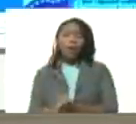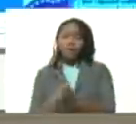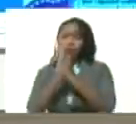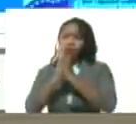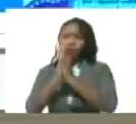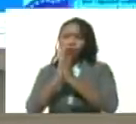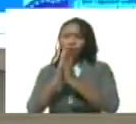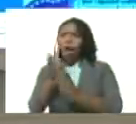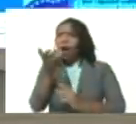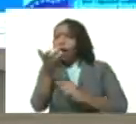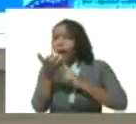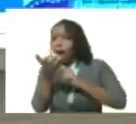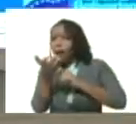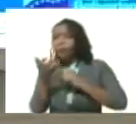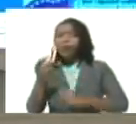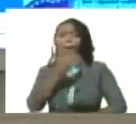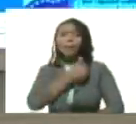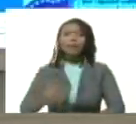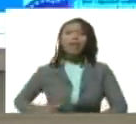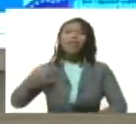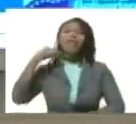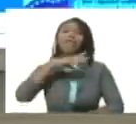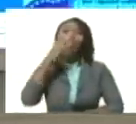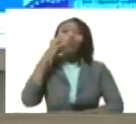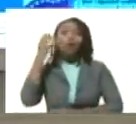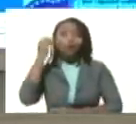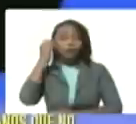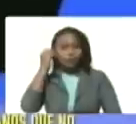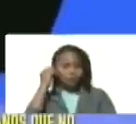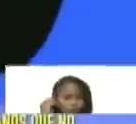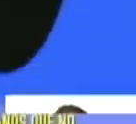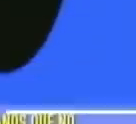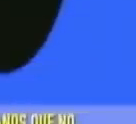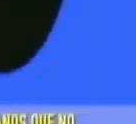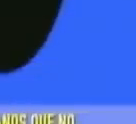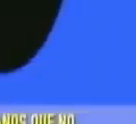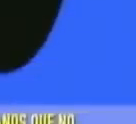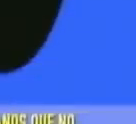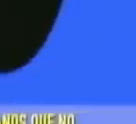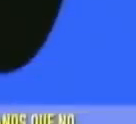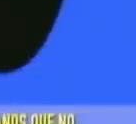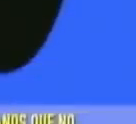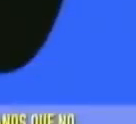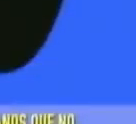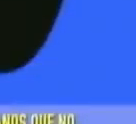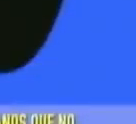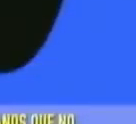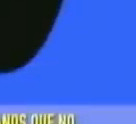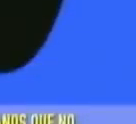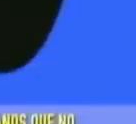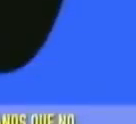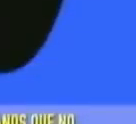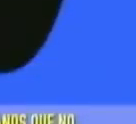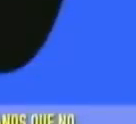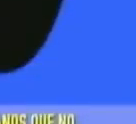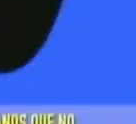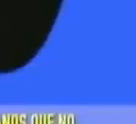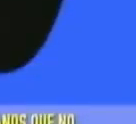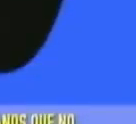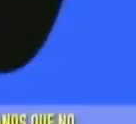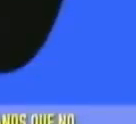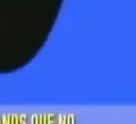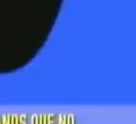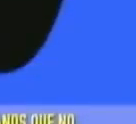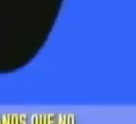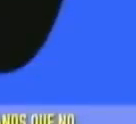favor, el audio del presidente Iván Duque. ¿Quiere decir, presidente, que en principio los venezolanos que no tengan doble